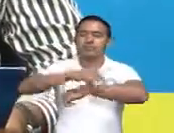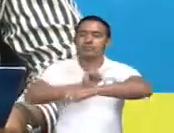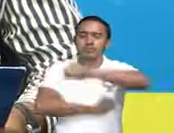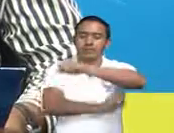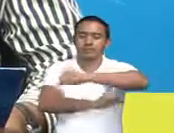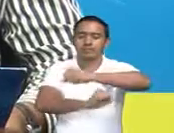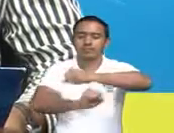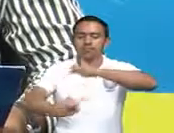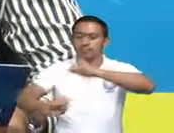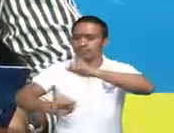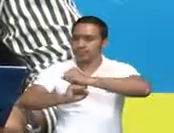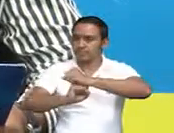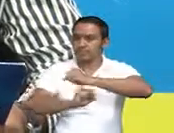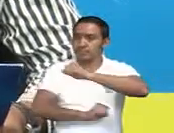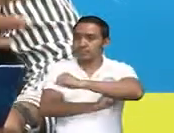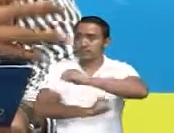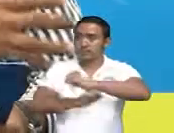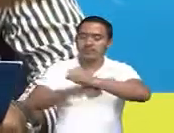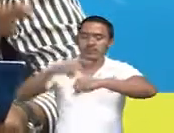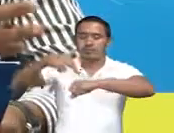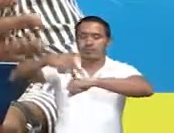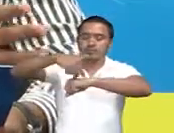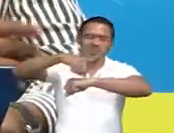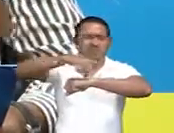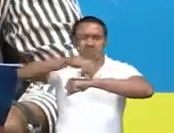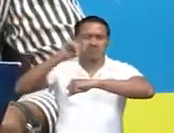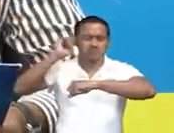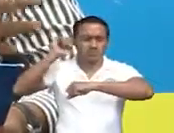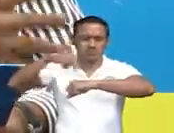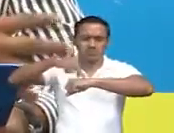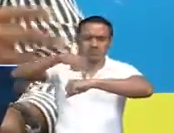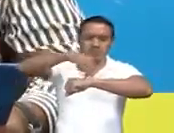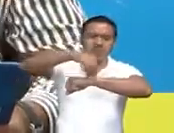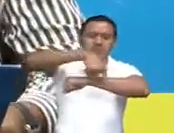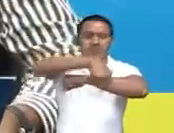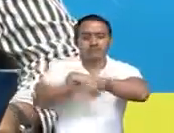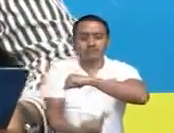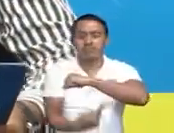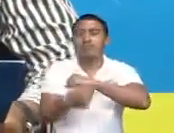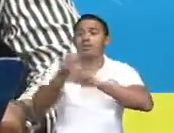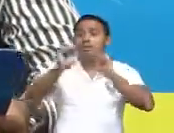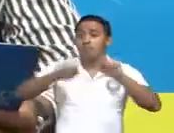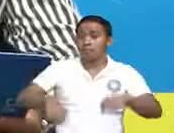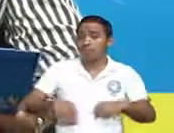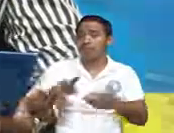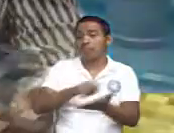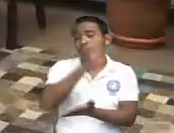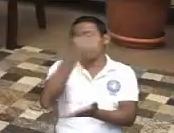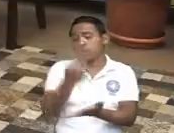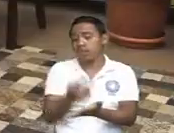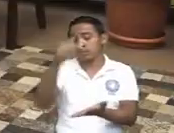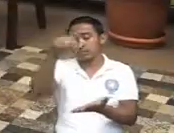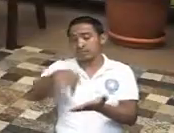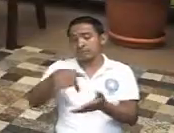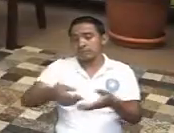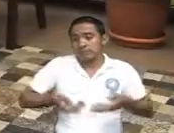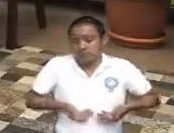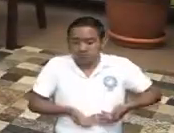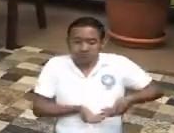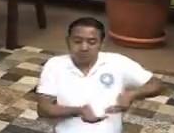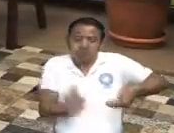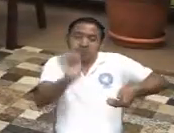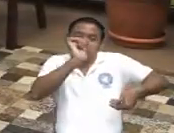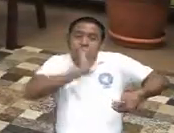causa pierde el equilibrio que pasa hay un efecto secundario porque está en un lugar peligroso donde tiene que tener el equilibrio